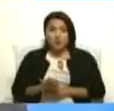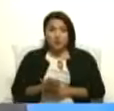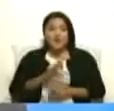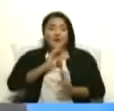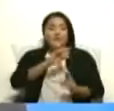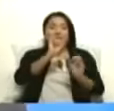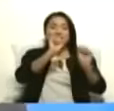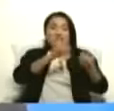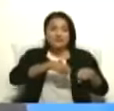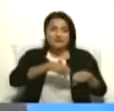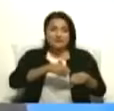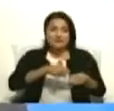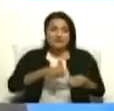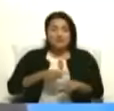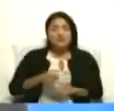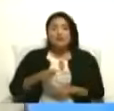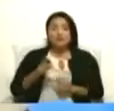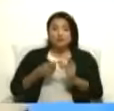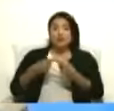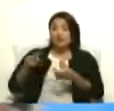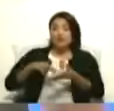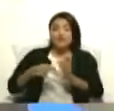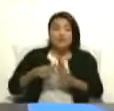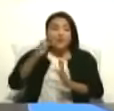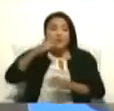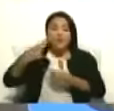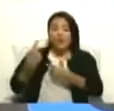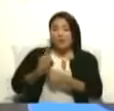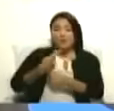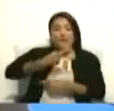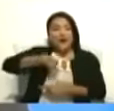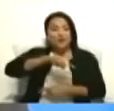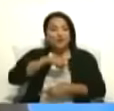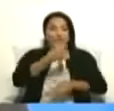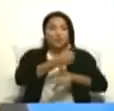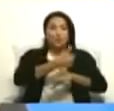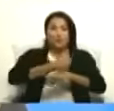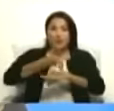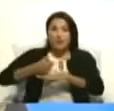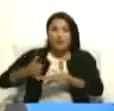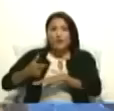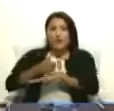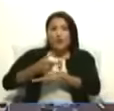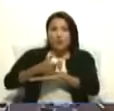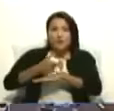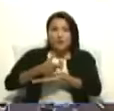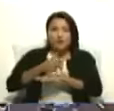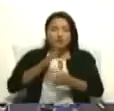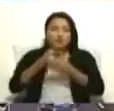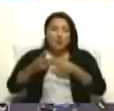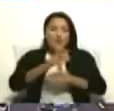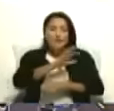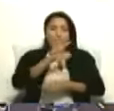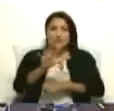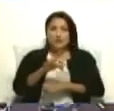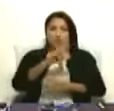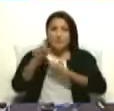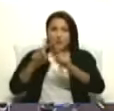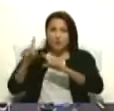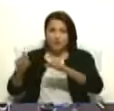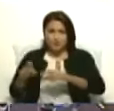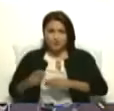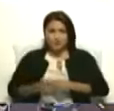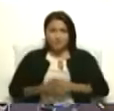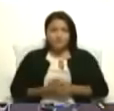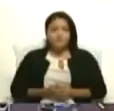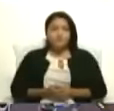sí que nos obliga y nos mandata con las cinco preguntas también revisamos los referendos el referendo de la